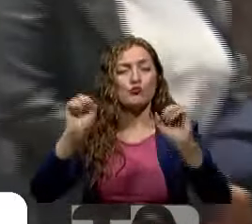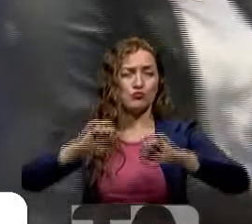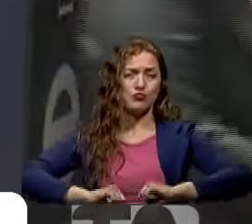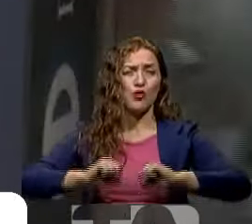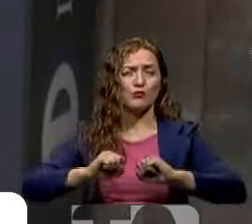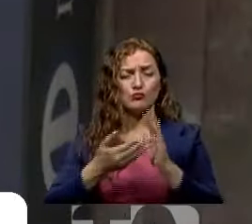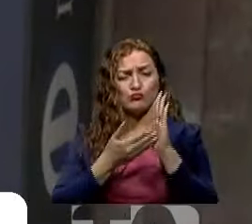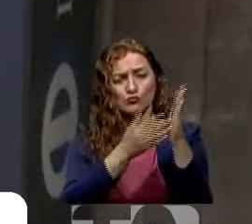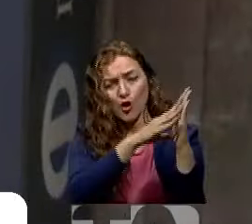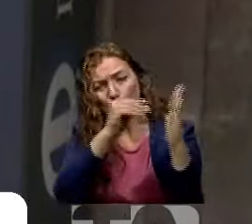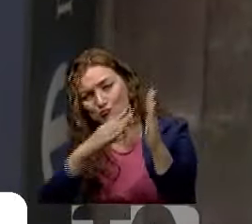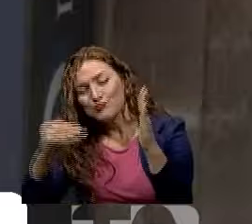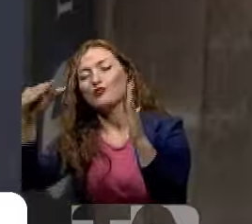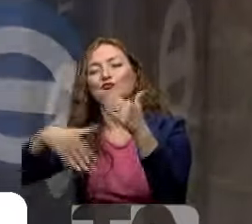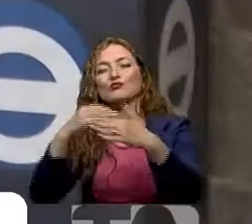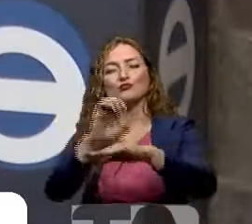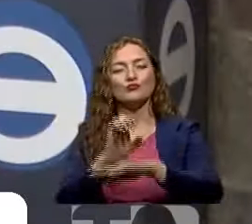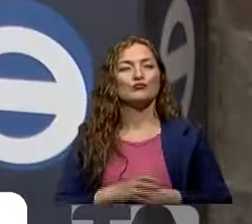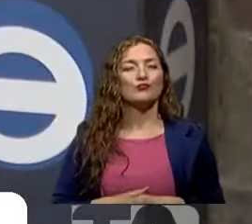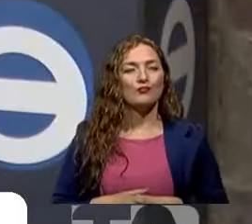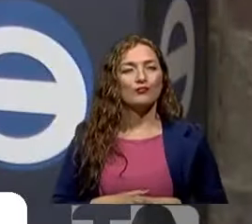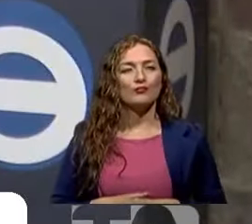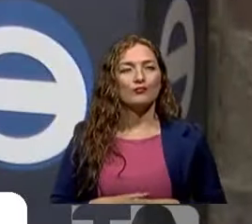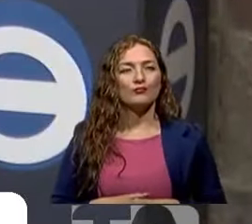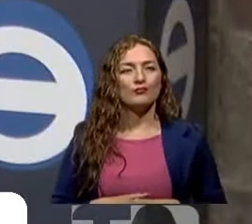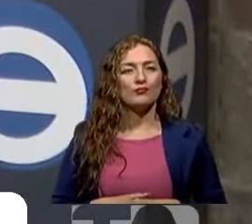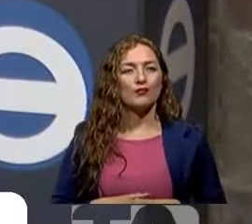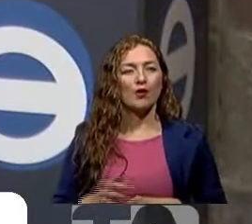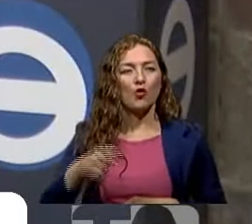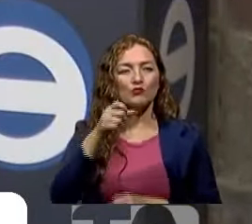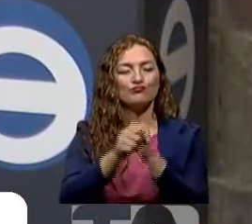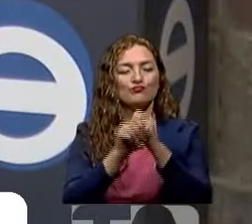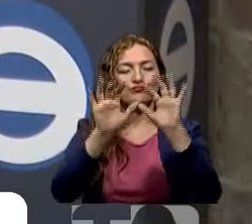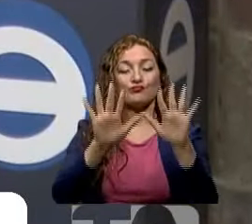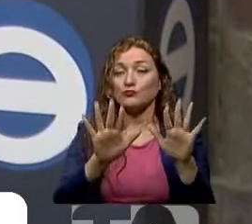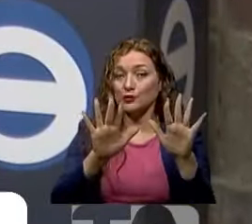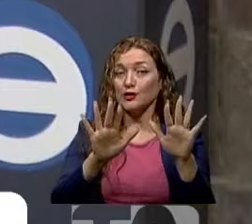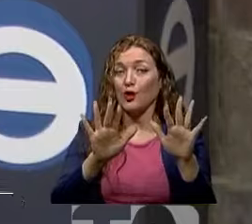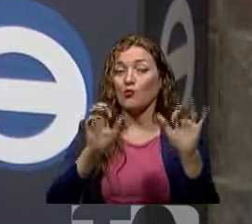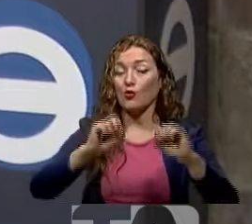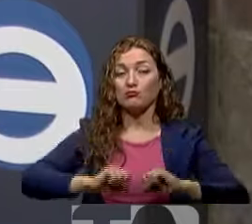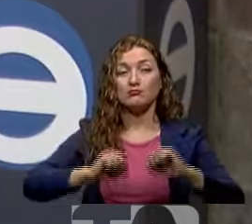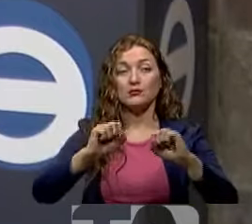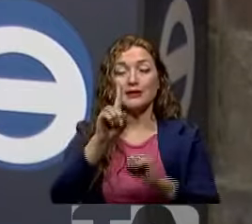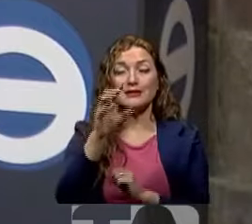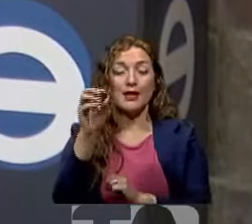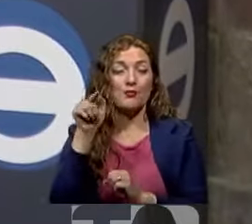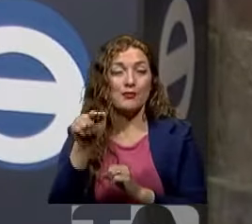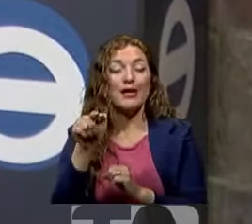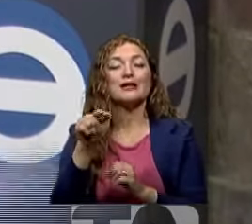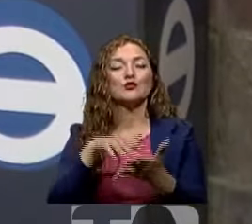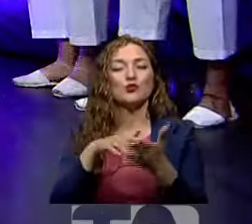generar modelos que puedan ser replicables a nivel nacional. Queremos que en estos próximos 10 años lleguemos a tener 100.000